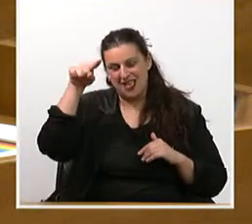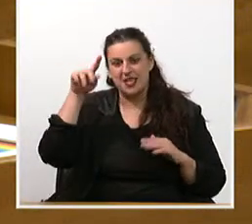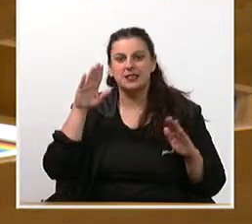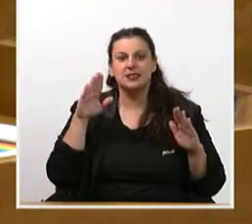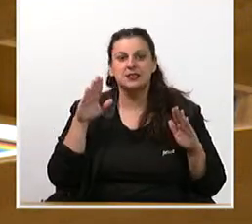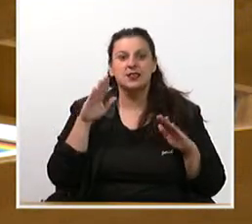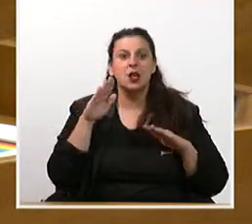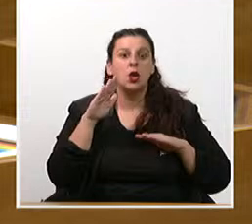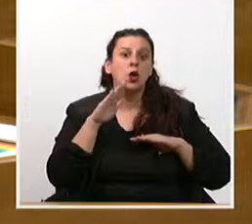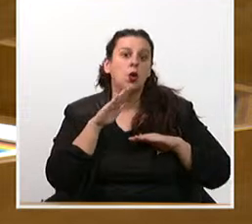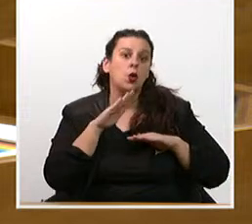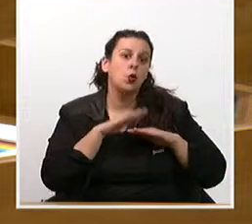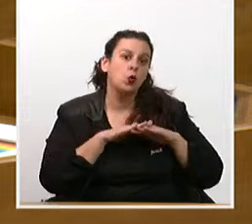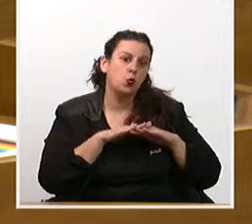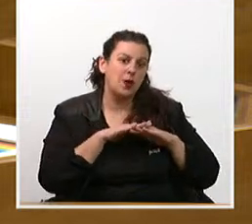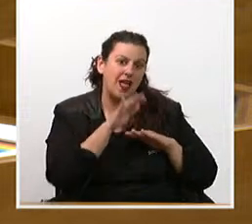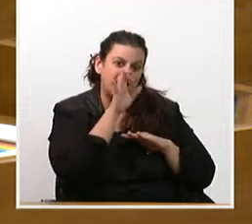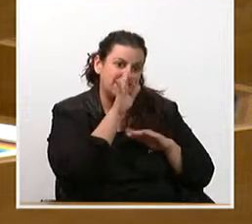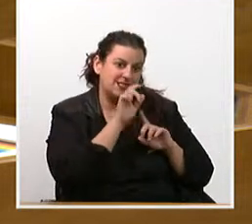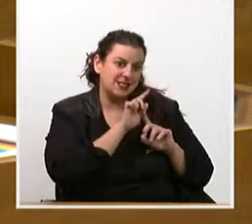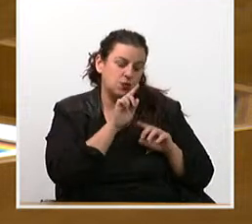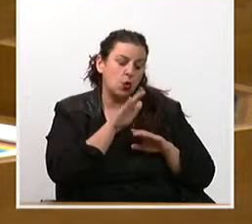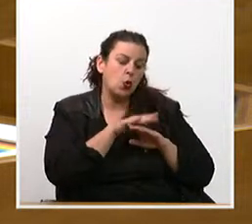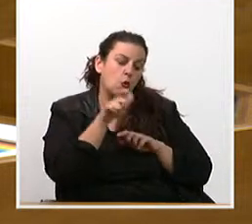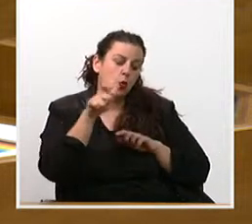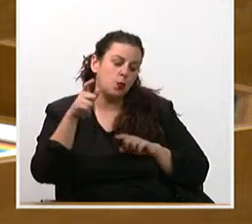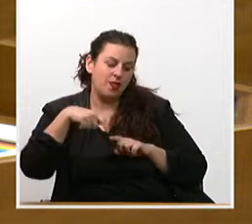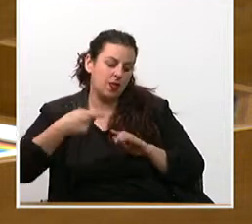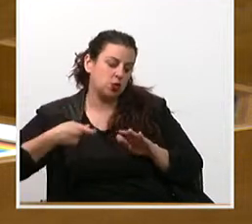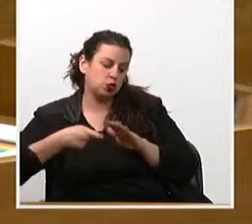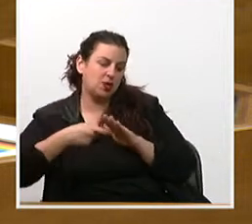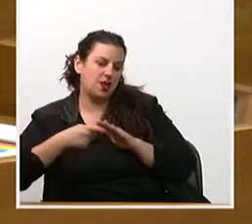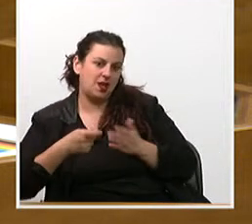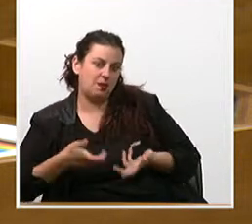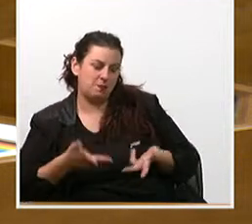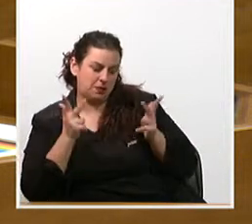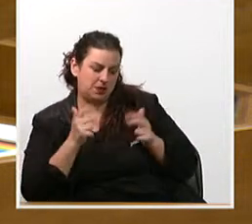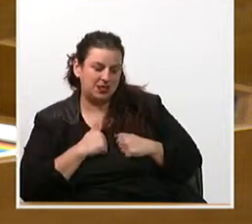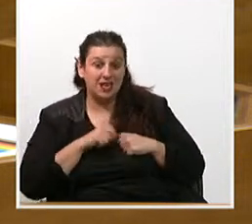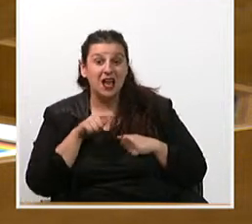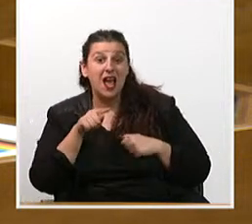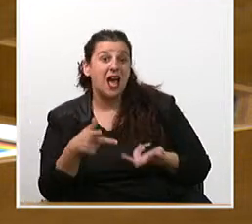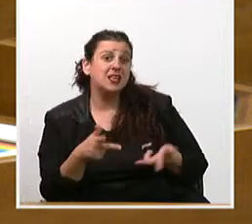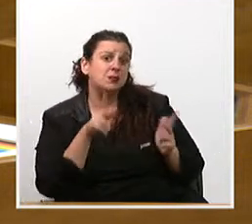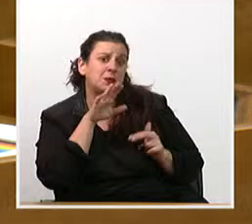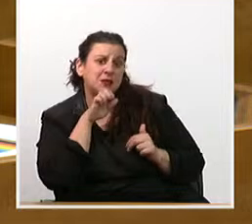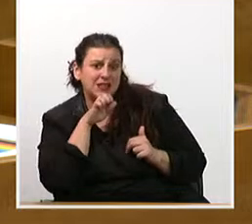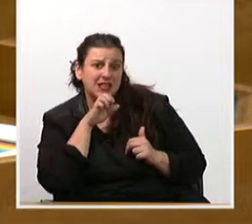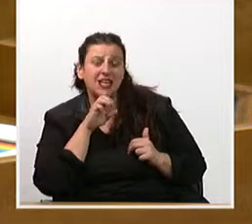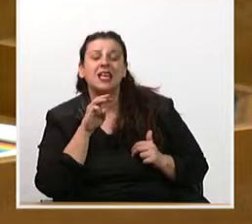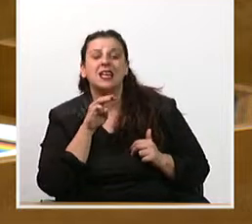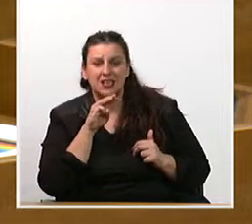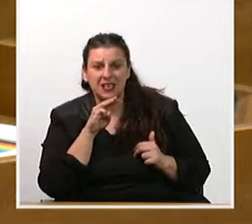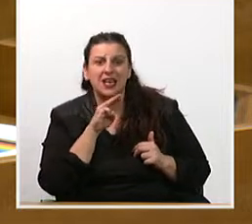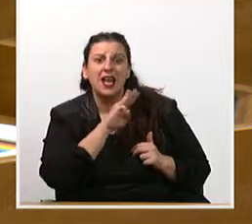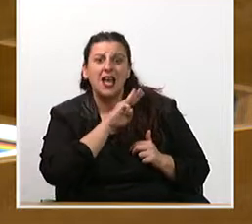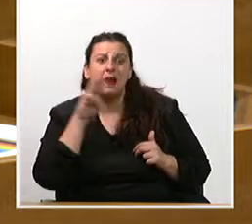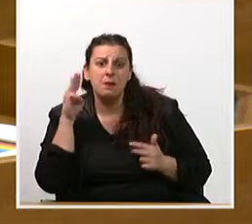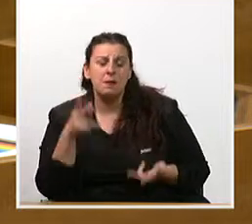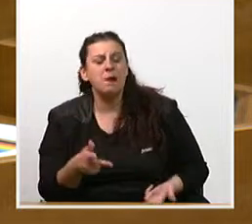la culpa no es del chancho sino de quien le da de comer y a alimenta el popular el culpable de que